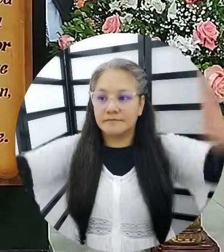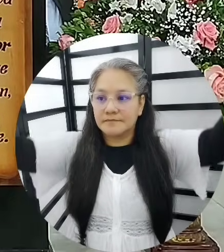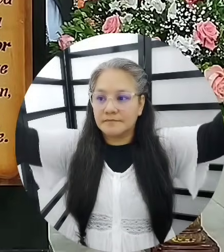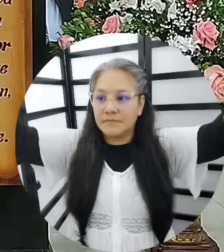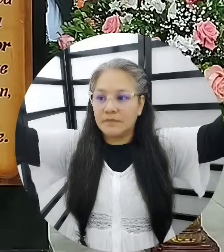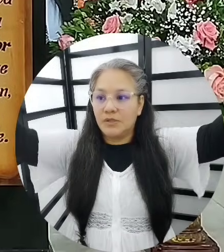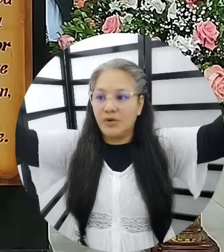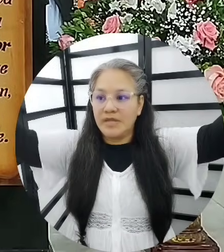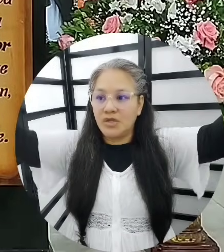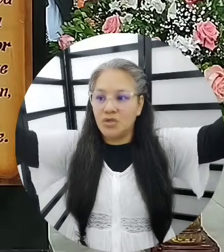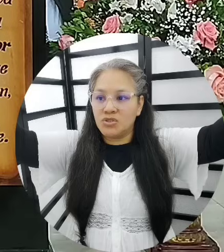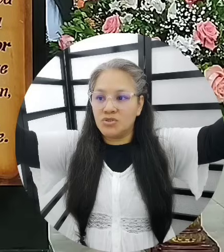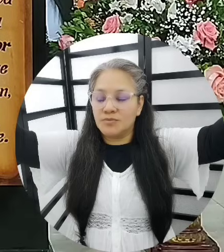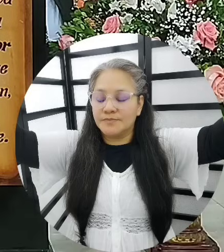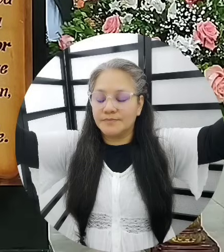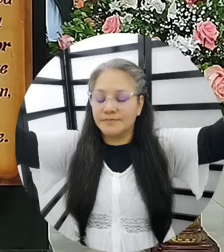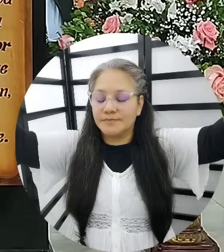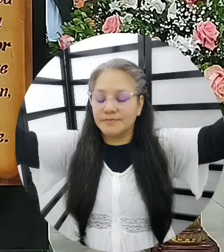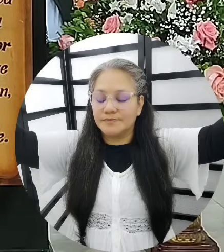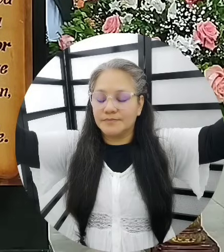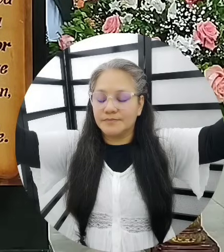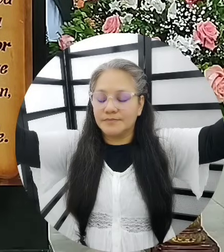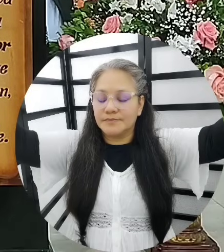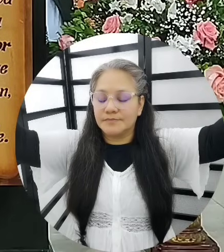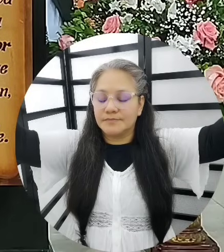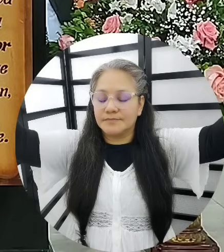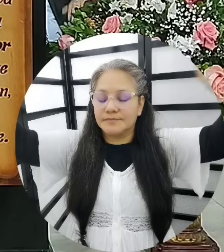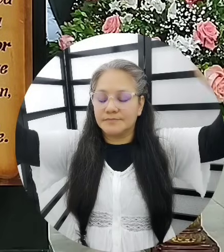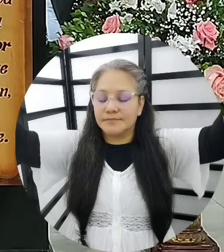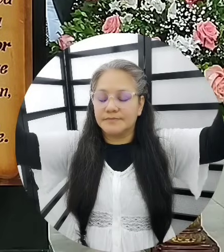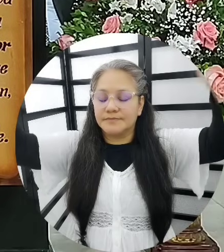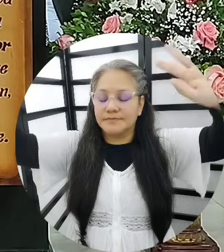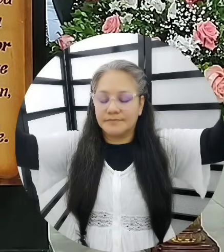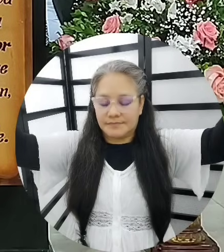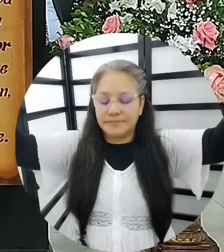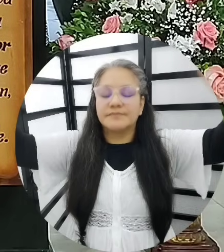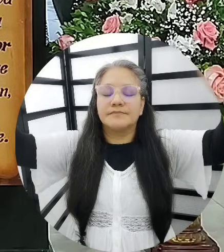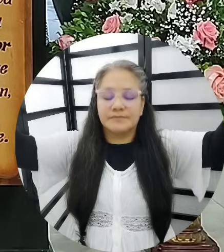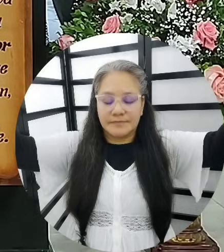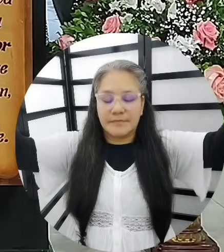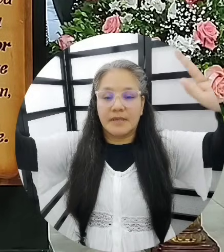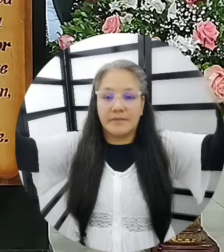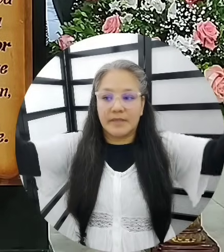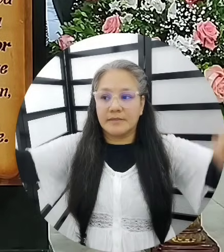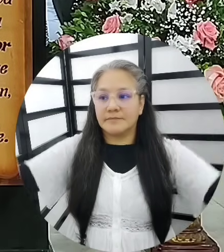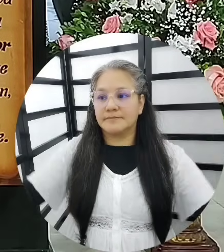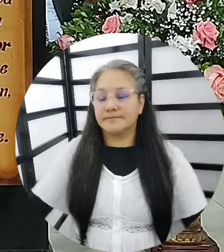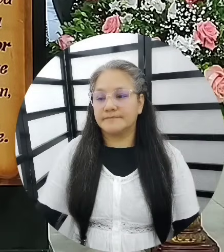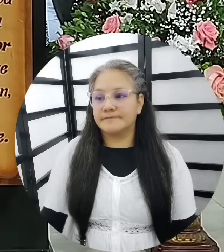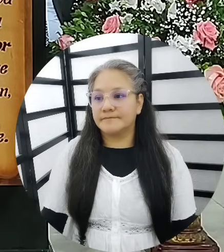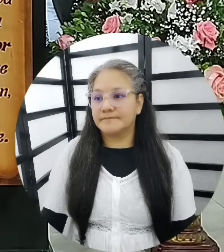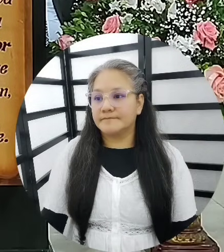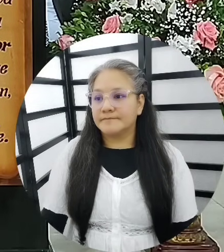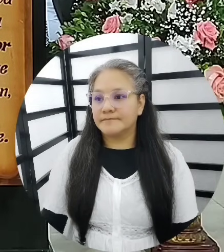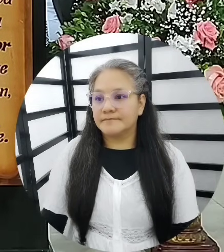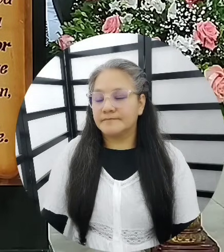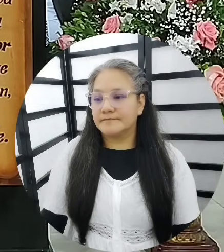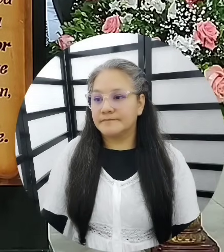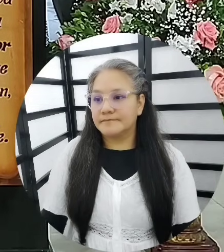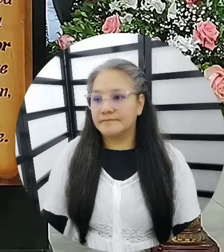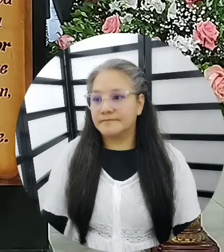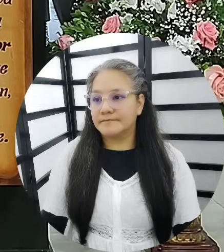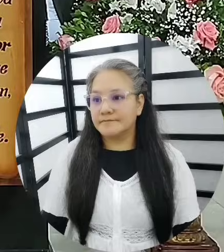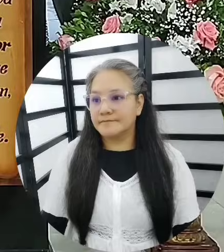unidas a su supervisor, aleluya, y todo el pueblo a sus pastores, a sus presbíteros y